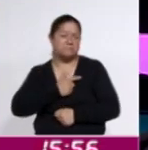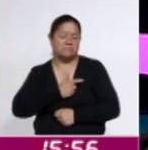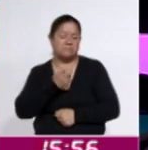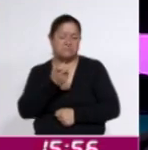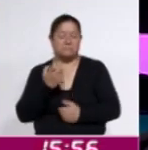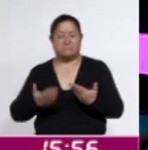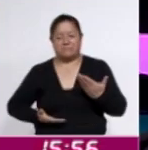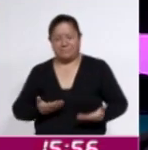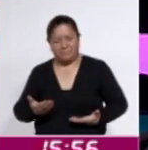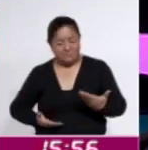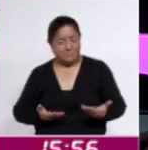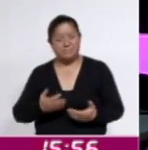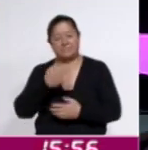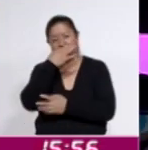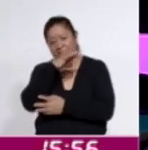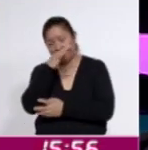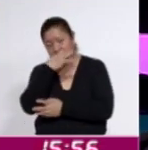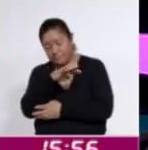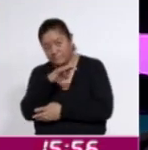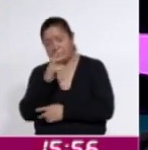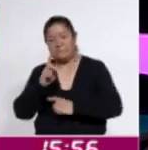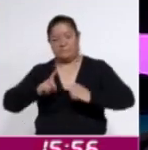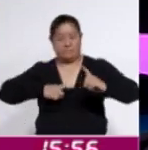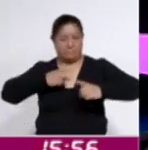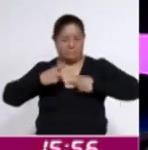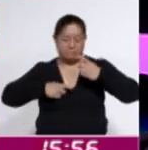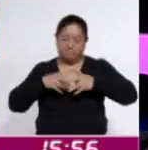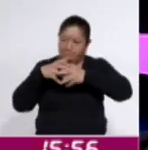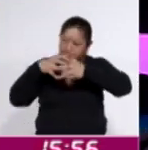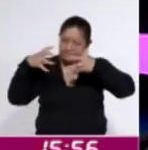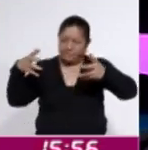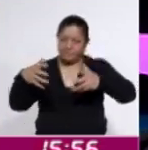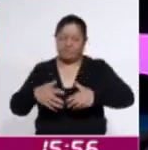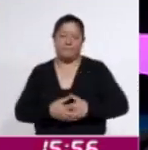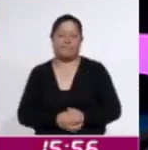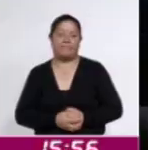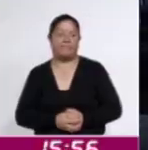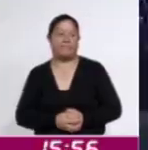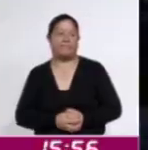baile, la fiesta, quienes gustan de divertirse, pero a lo grande.